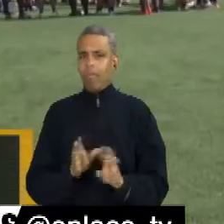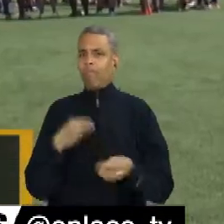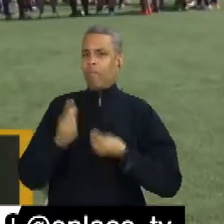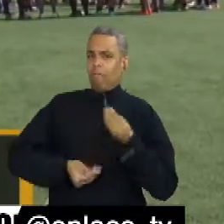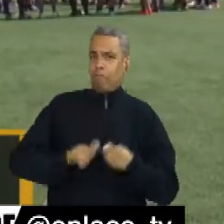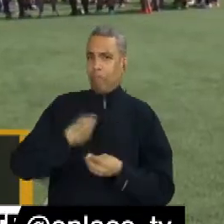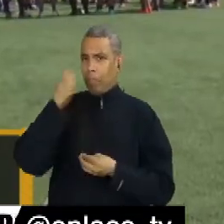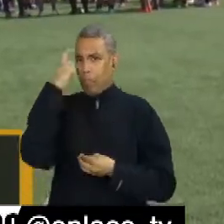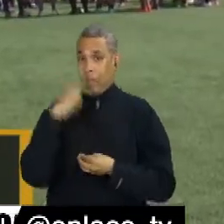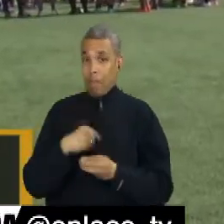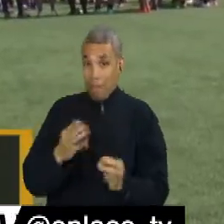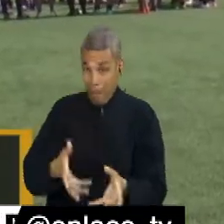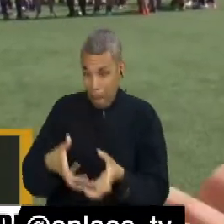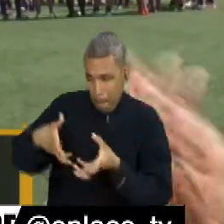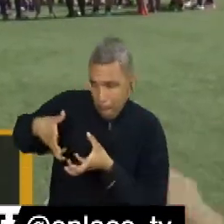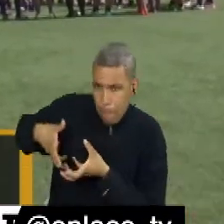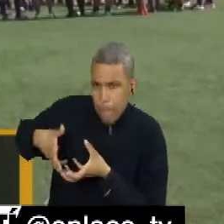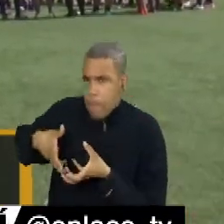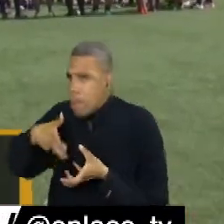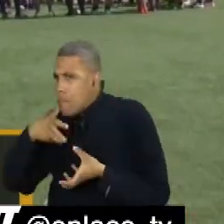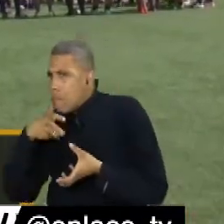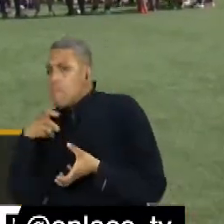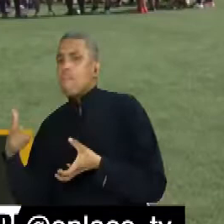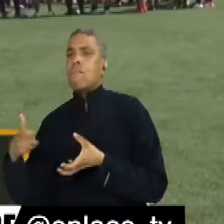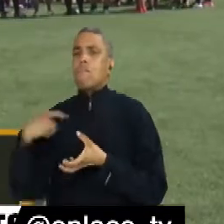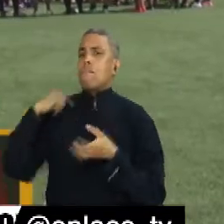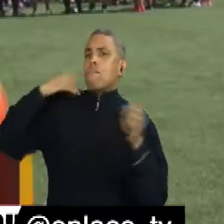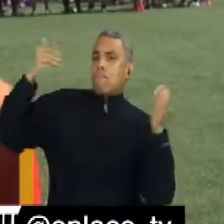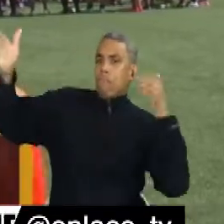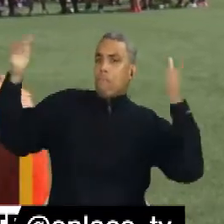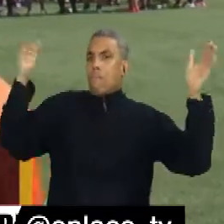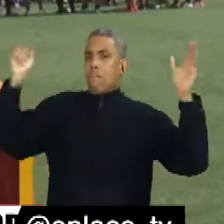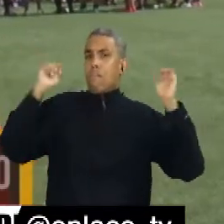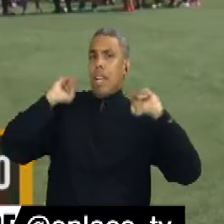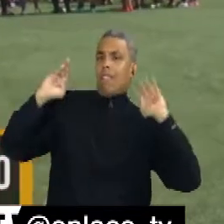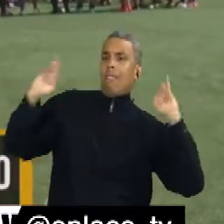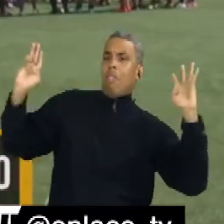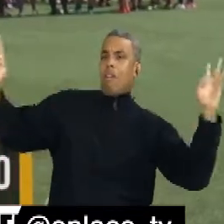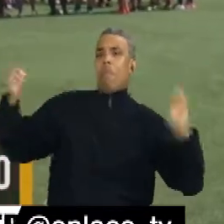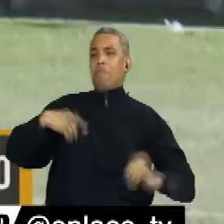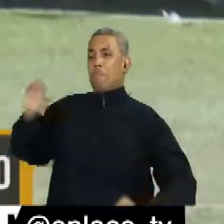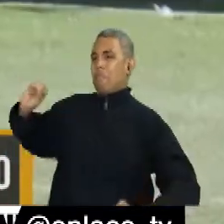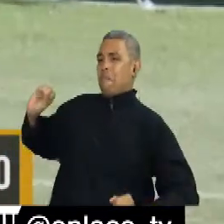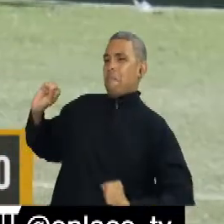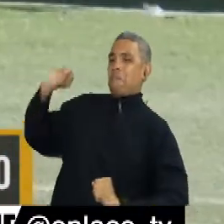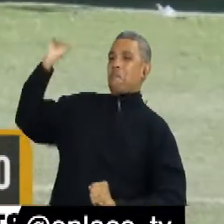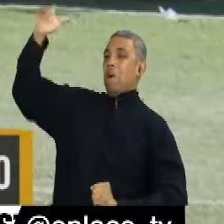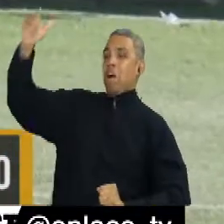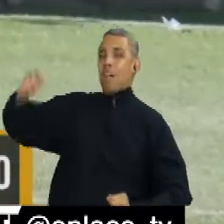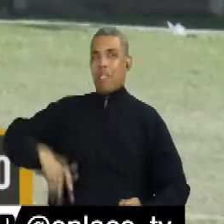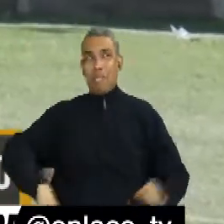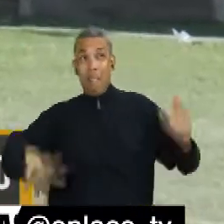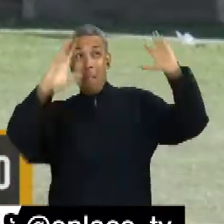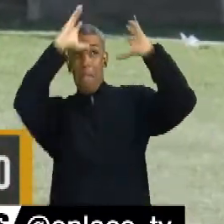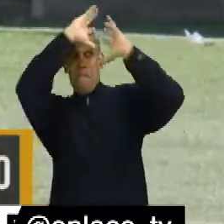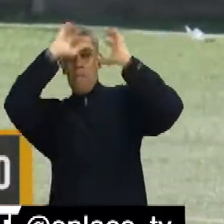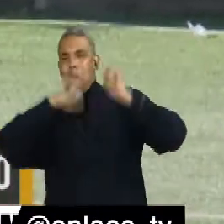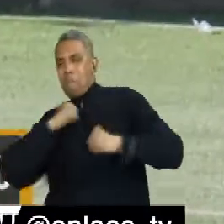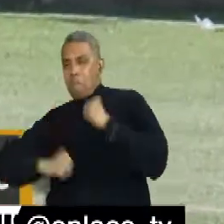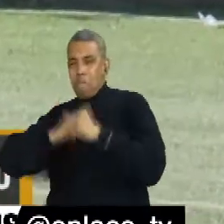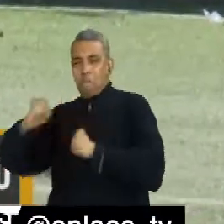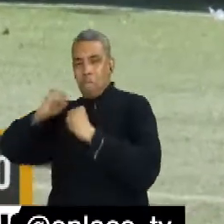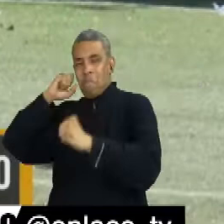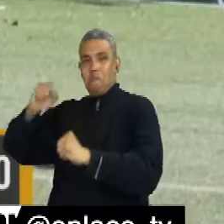manera segura para que llegue a las puntas y de esa manera poder penetrar y poder hacer la mayor cantidad de puntos posibles. Sin lugar a dudas, se vivirá un encuentro con